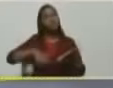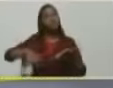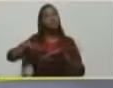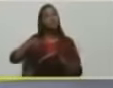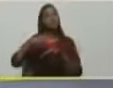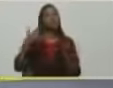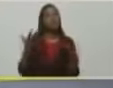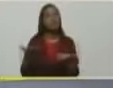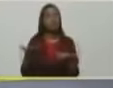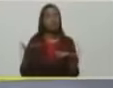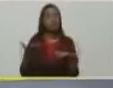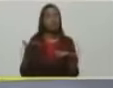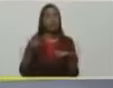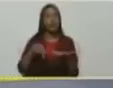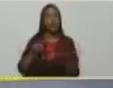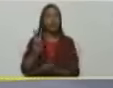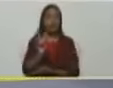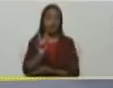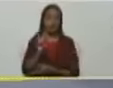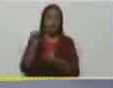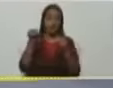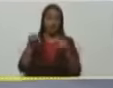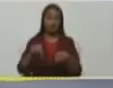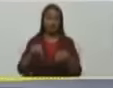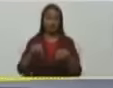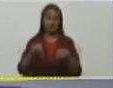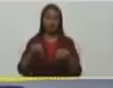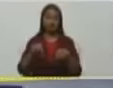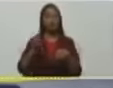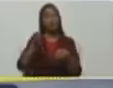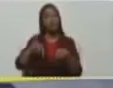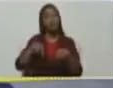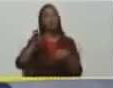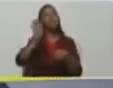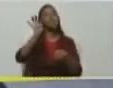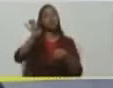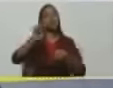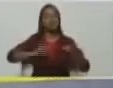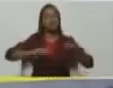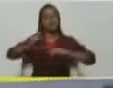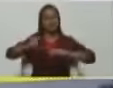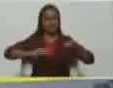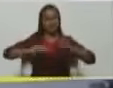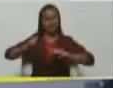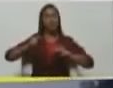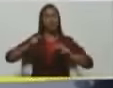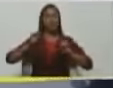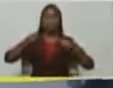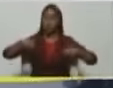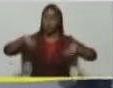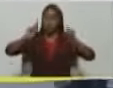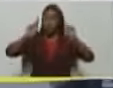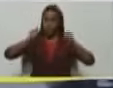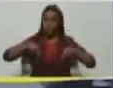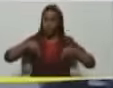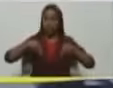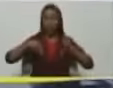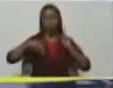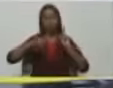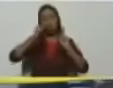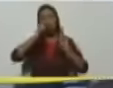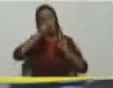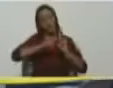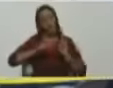TANA entre la República Bolivariana de Venezuela y la República de Trinidad y Tobago. Firman por Venezuela